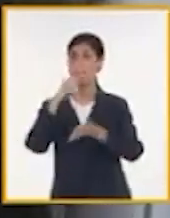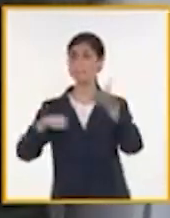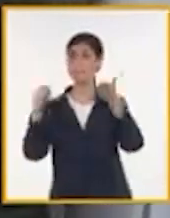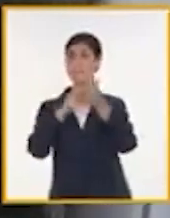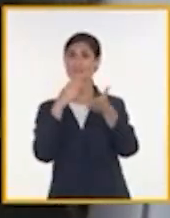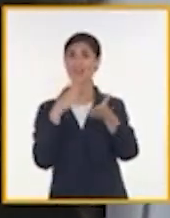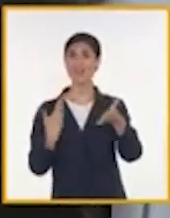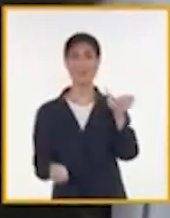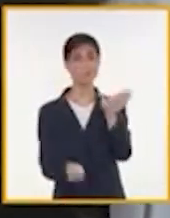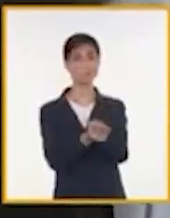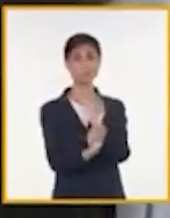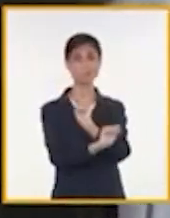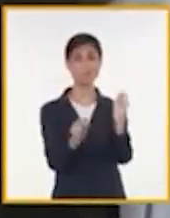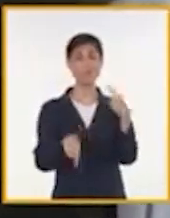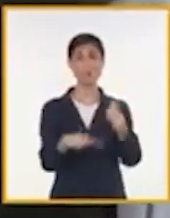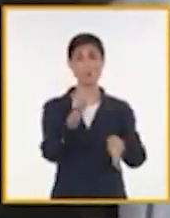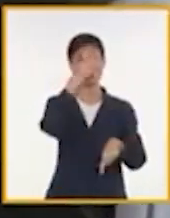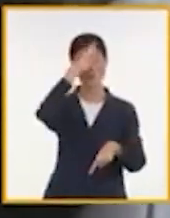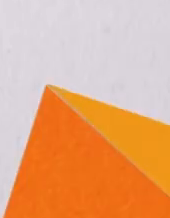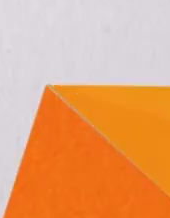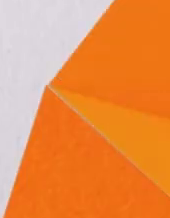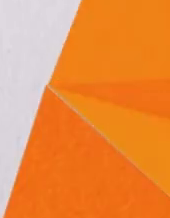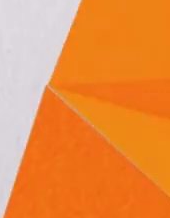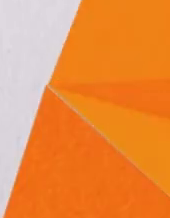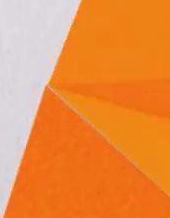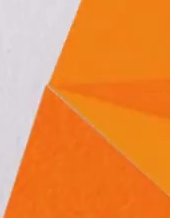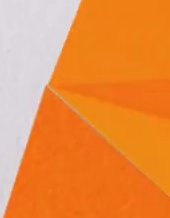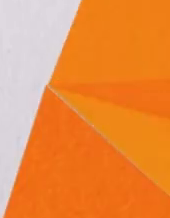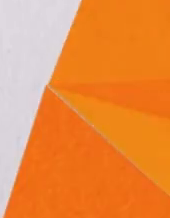contra nuestro país el territorio norteamericano